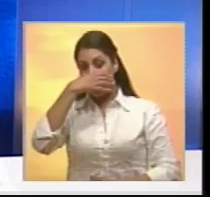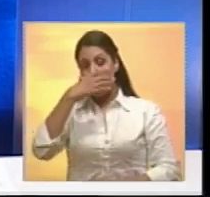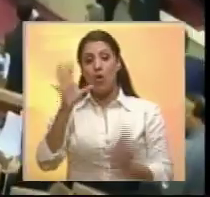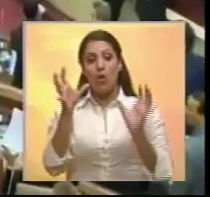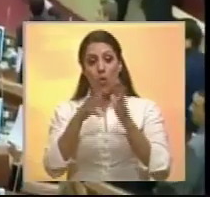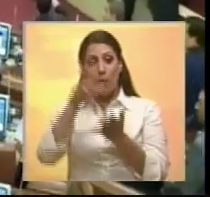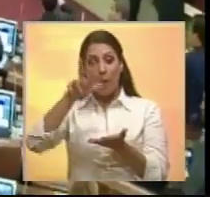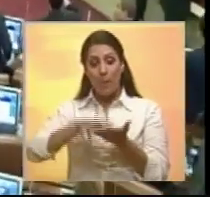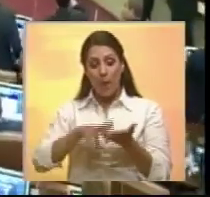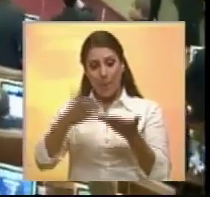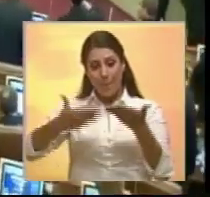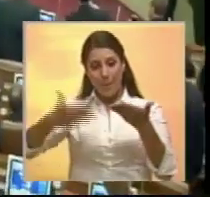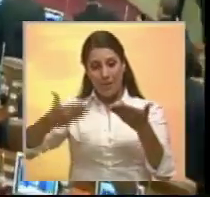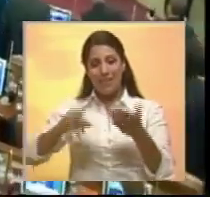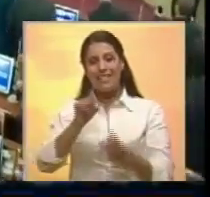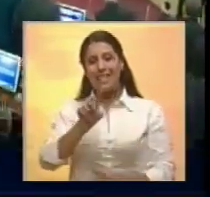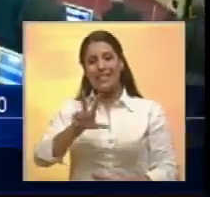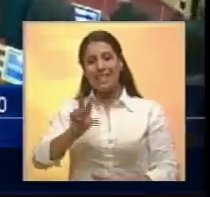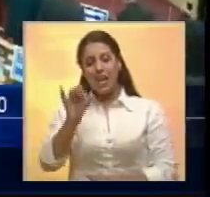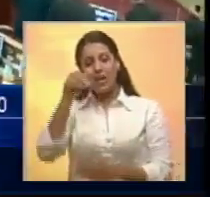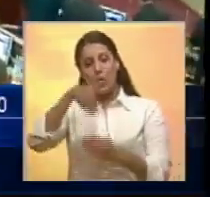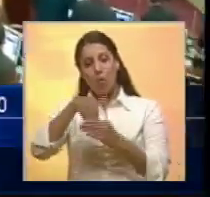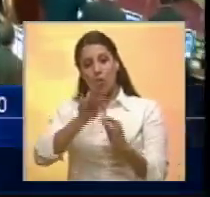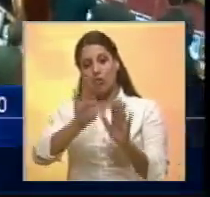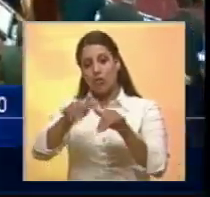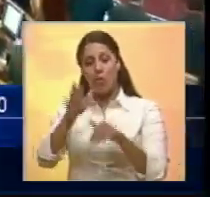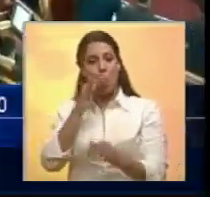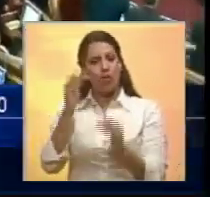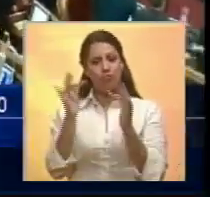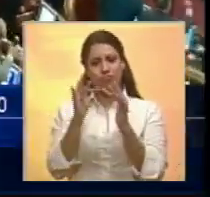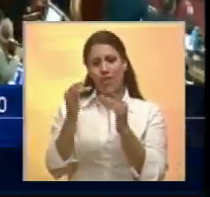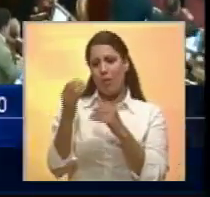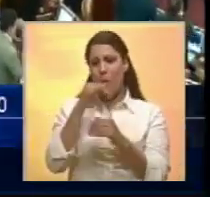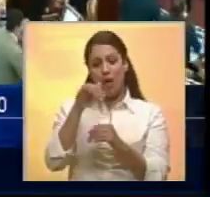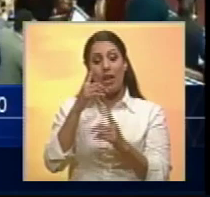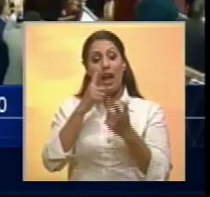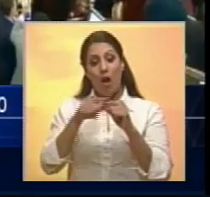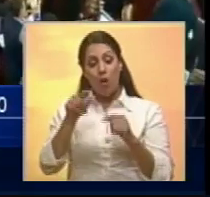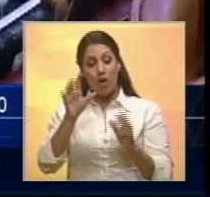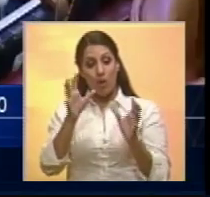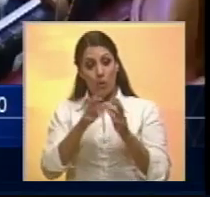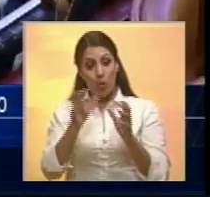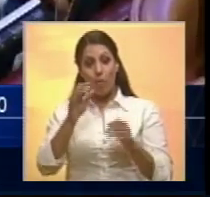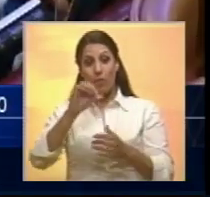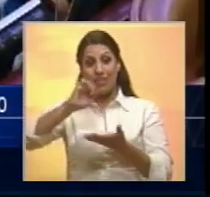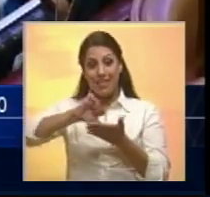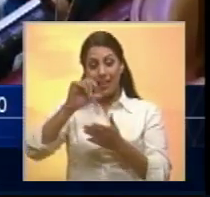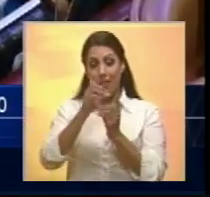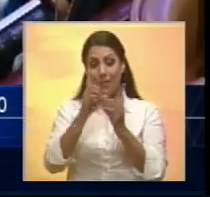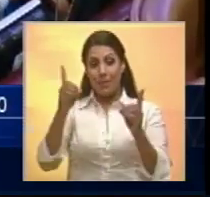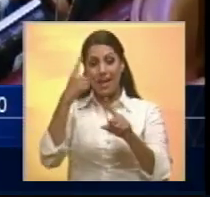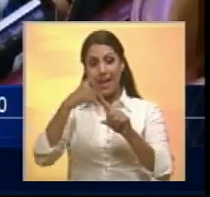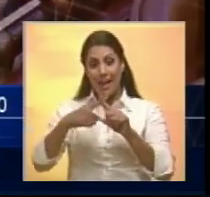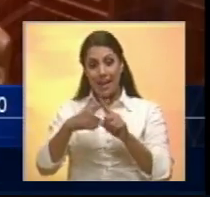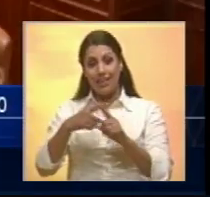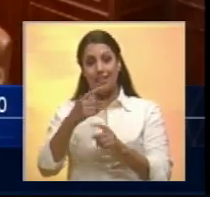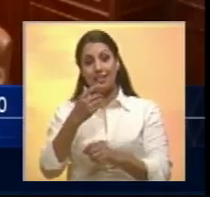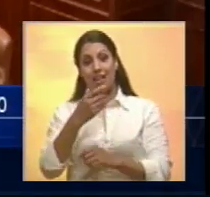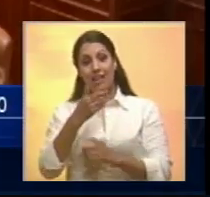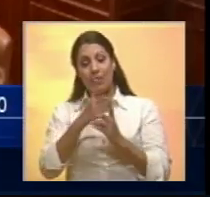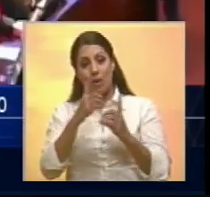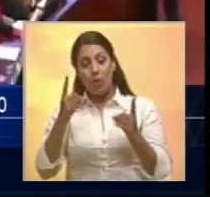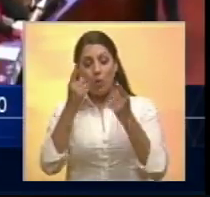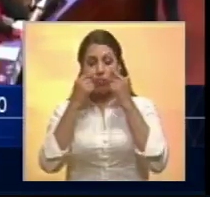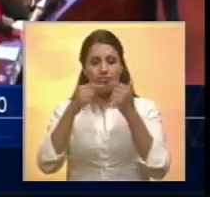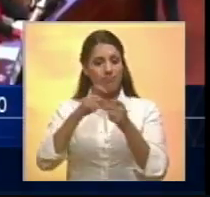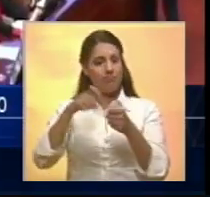plenaria aprobó el documento con 130 votos a favor y ninguno en contra. La bancada del Partido Centro Democrático, liderado por el expresidente Álvaro Uribe, se